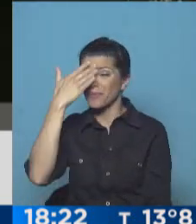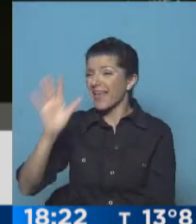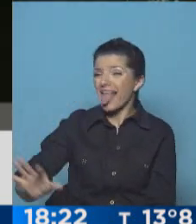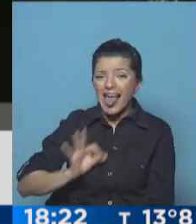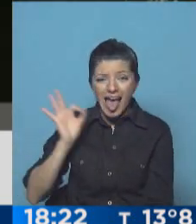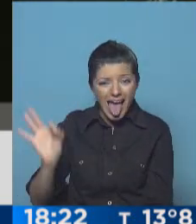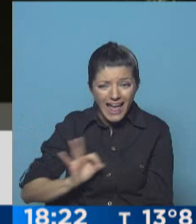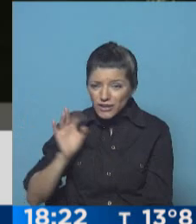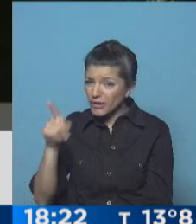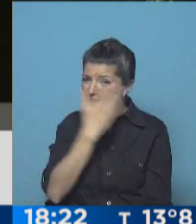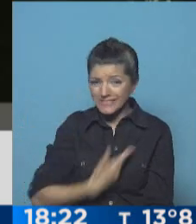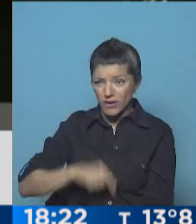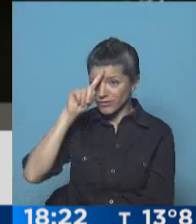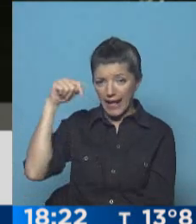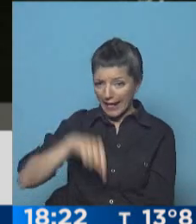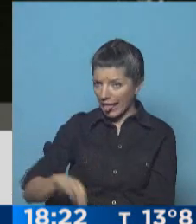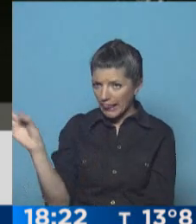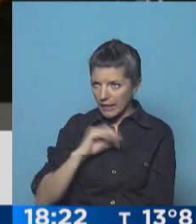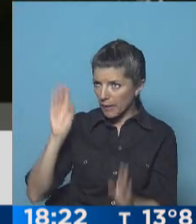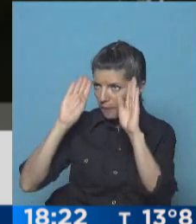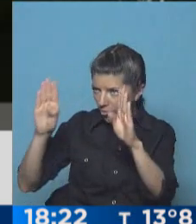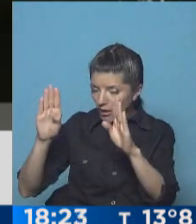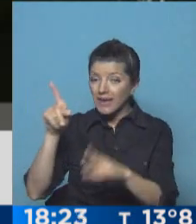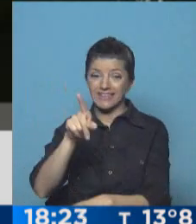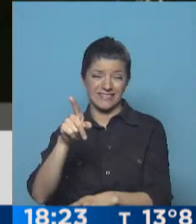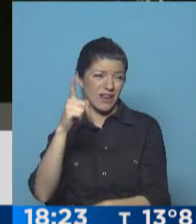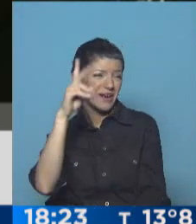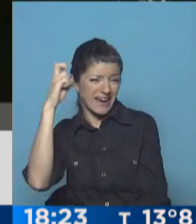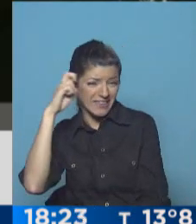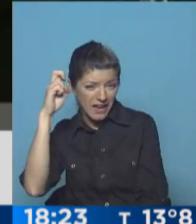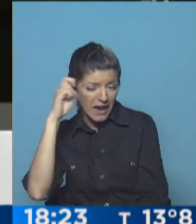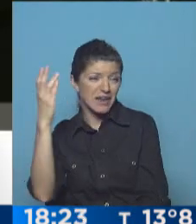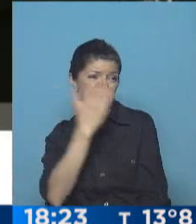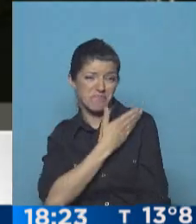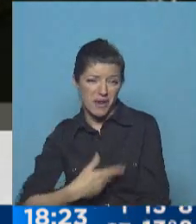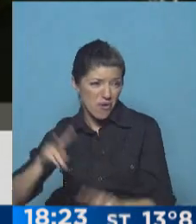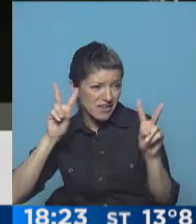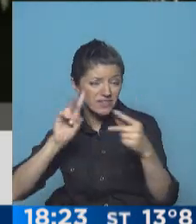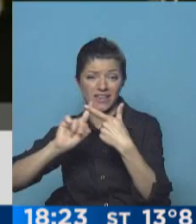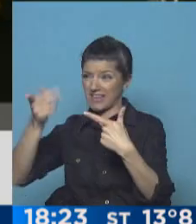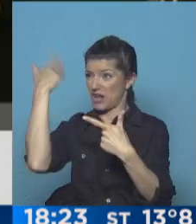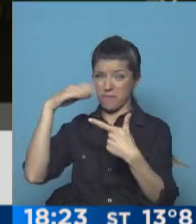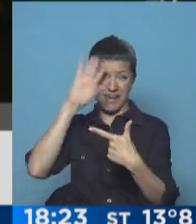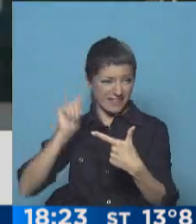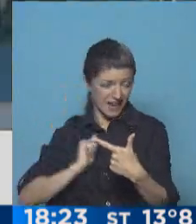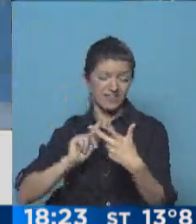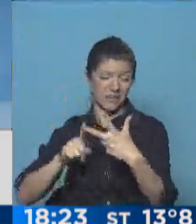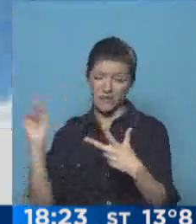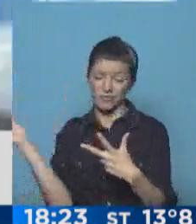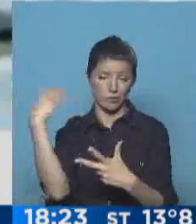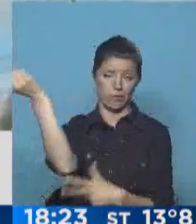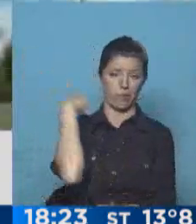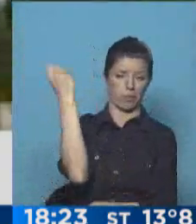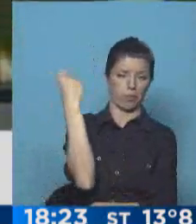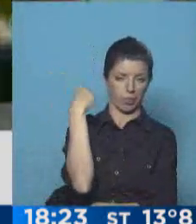nuestra provincia, en gobiernos radicales, peronistas, ni que hablar los gobiernos de la dictadura. Por eso, con esta obra que nos sentimos